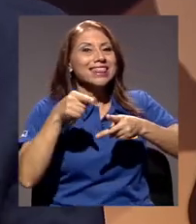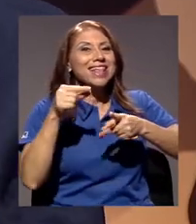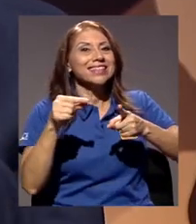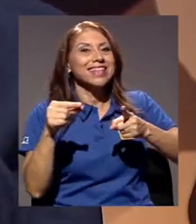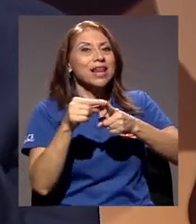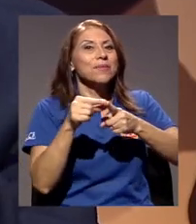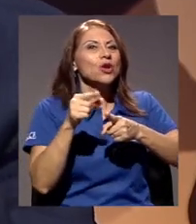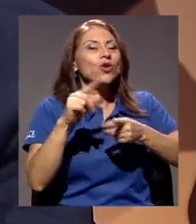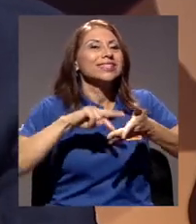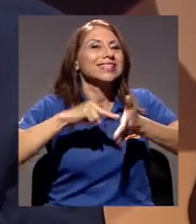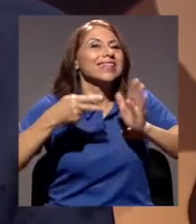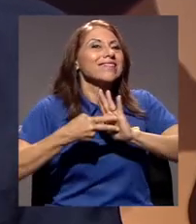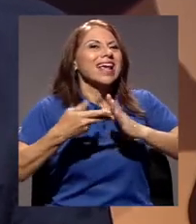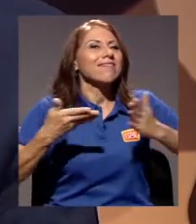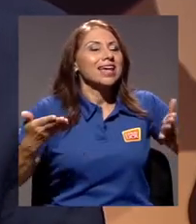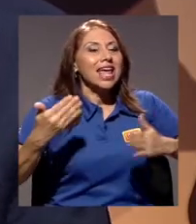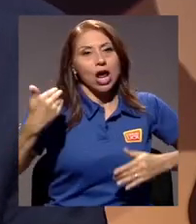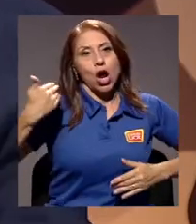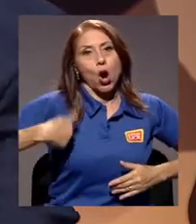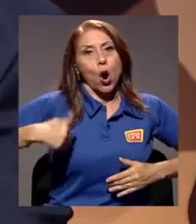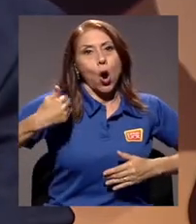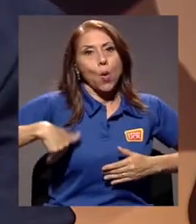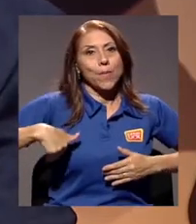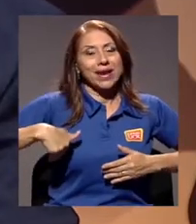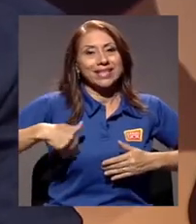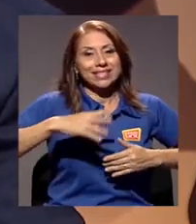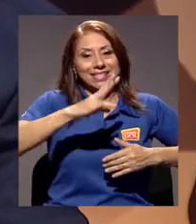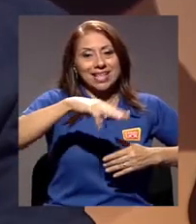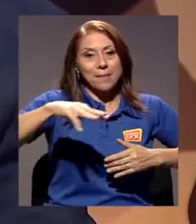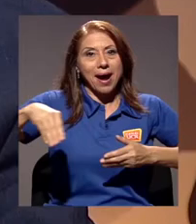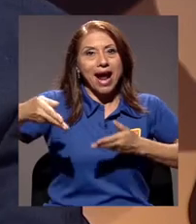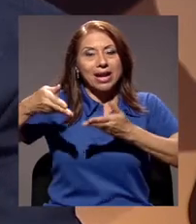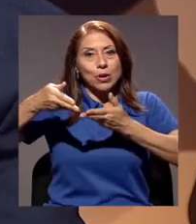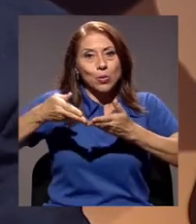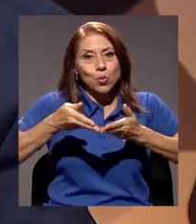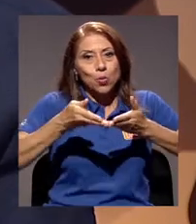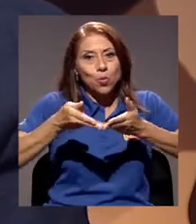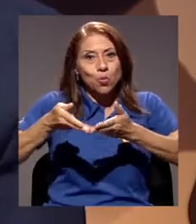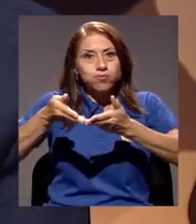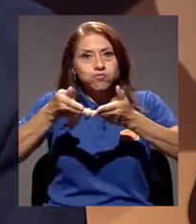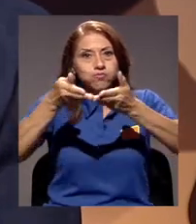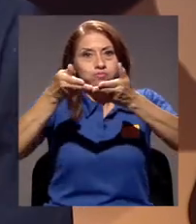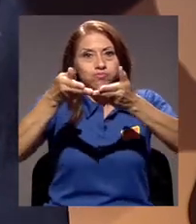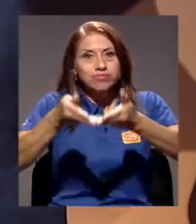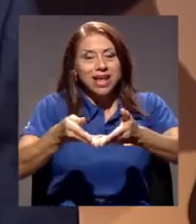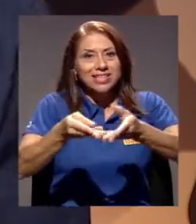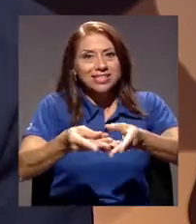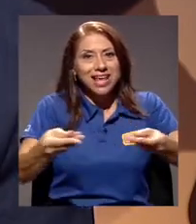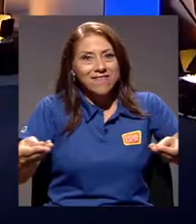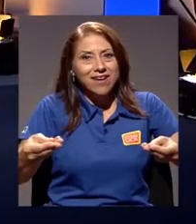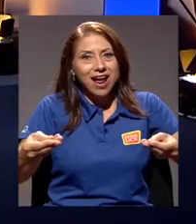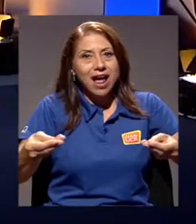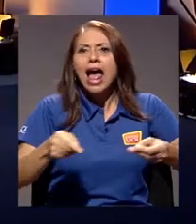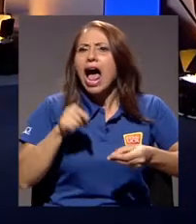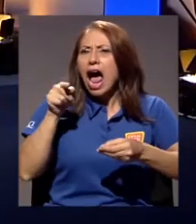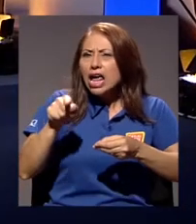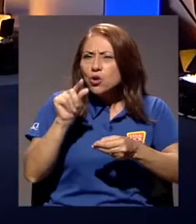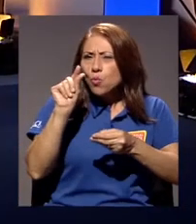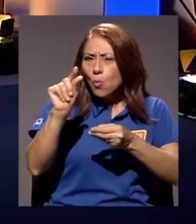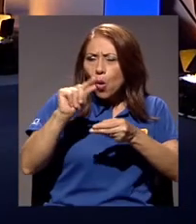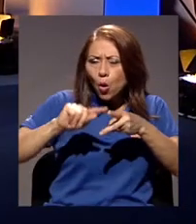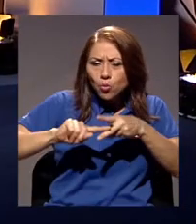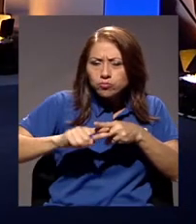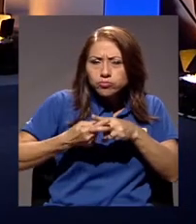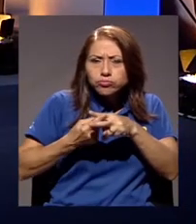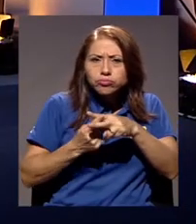este de hombre este mar asaltaban tierra edad y cultura un poco el concepto de